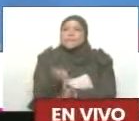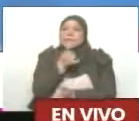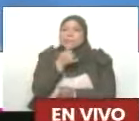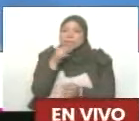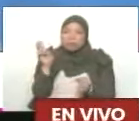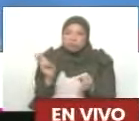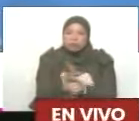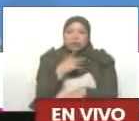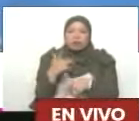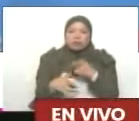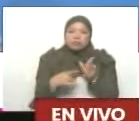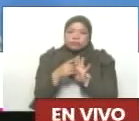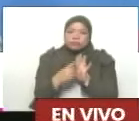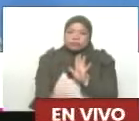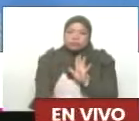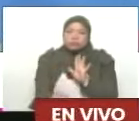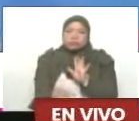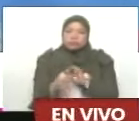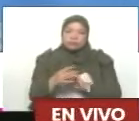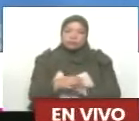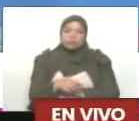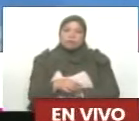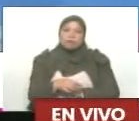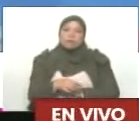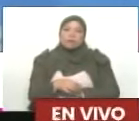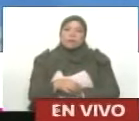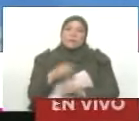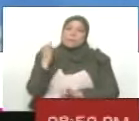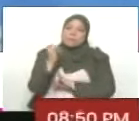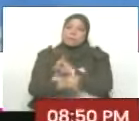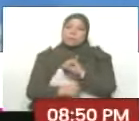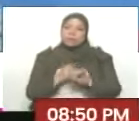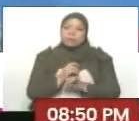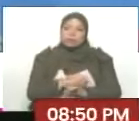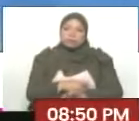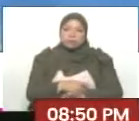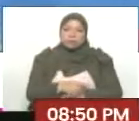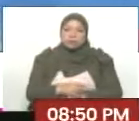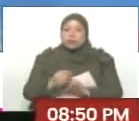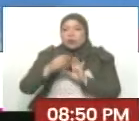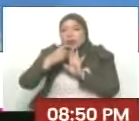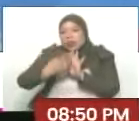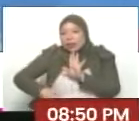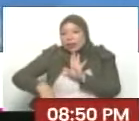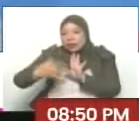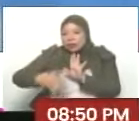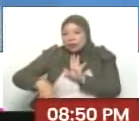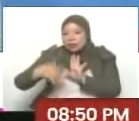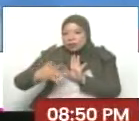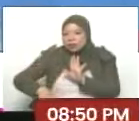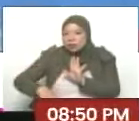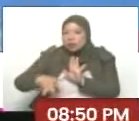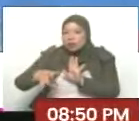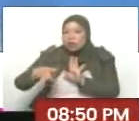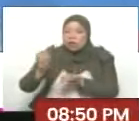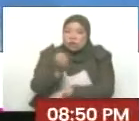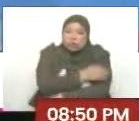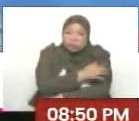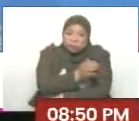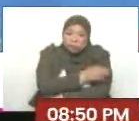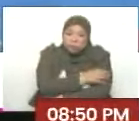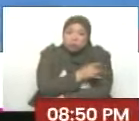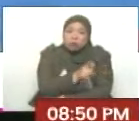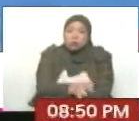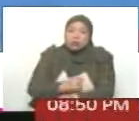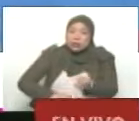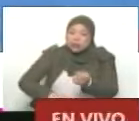violando masivamente el derecho internacional? ¿La derecha sionista? ¿La derecha neofascista?